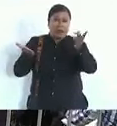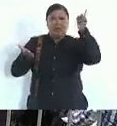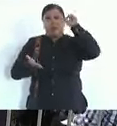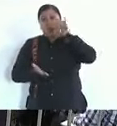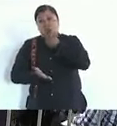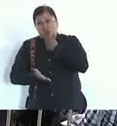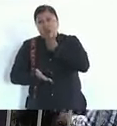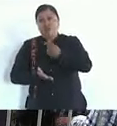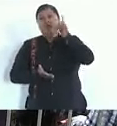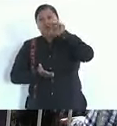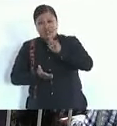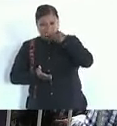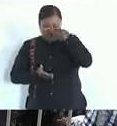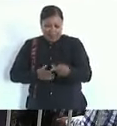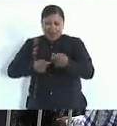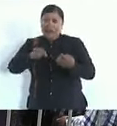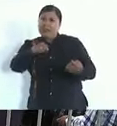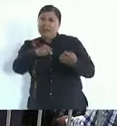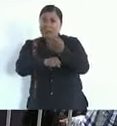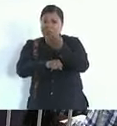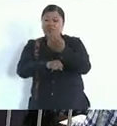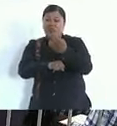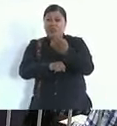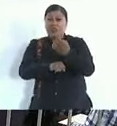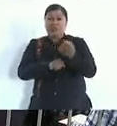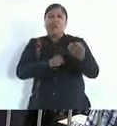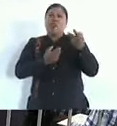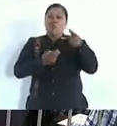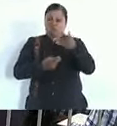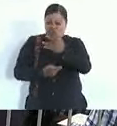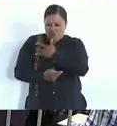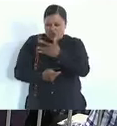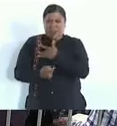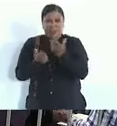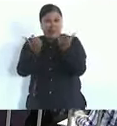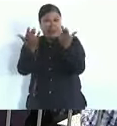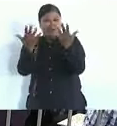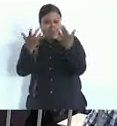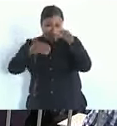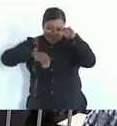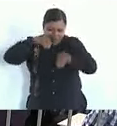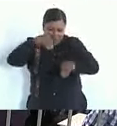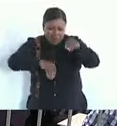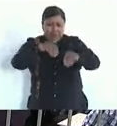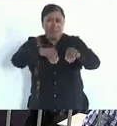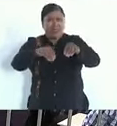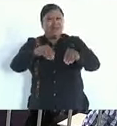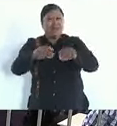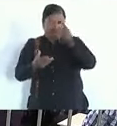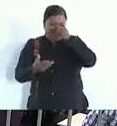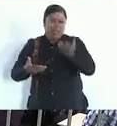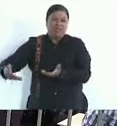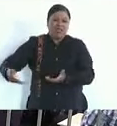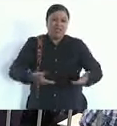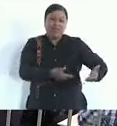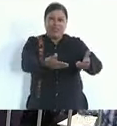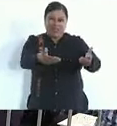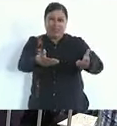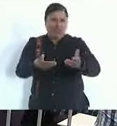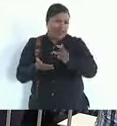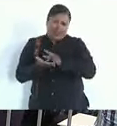de este gran estado que con sus manos y corazón han hecho posible la conclusión de estos caminos.